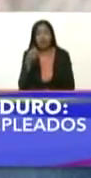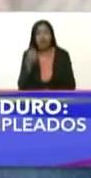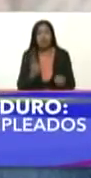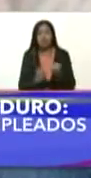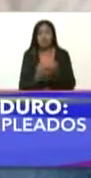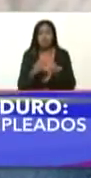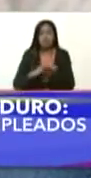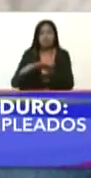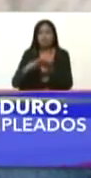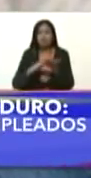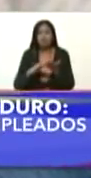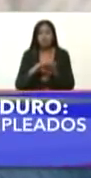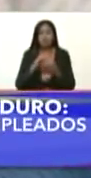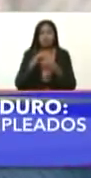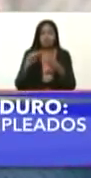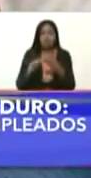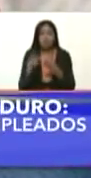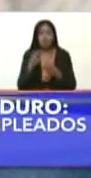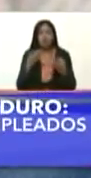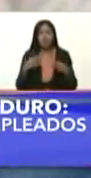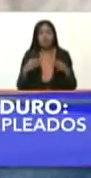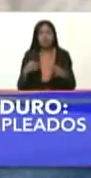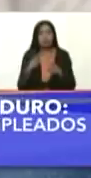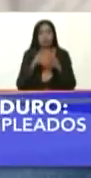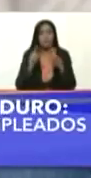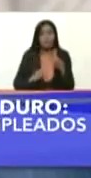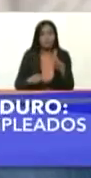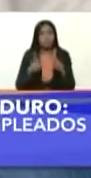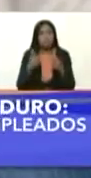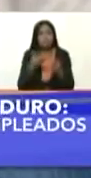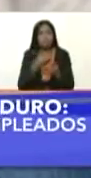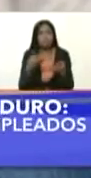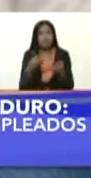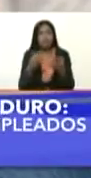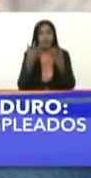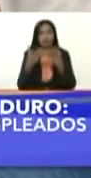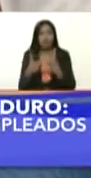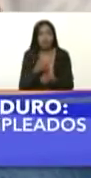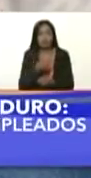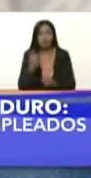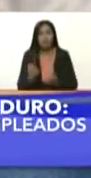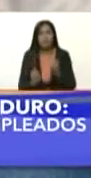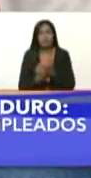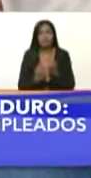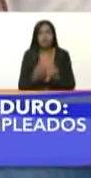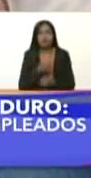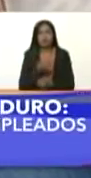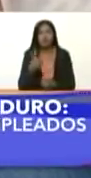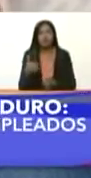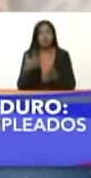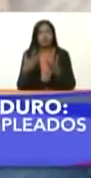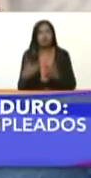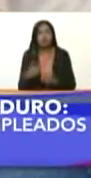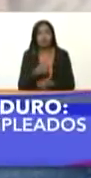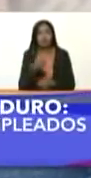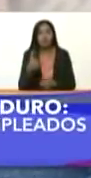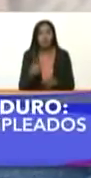apoyos entre sí para la normalización del suministro eléctrico a las industrias y el apoyo desde las industrias hacia